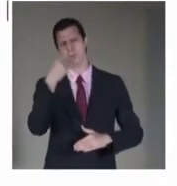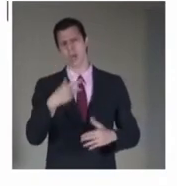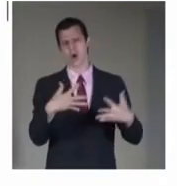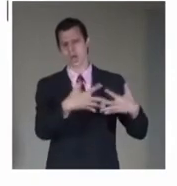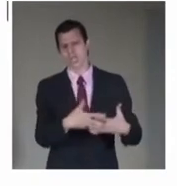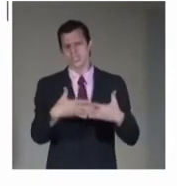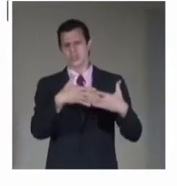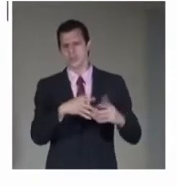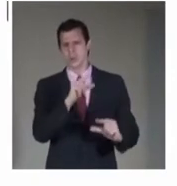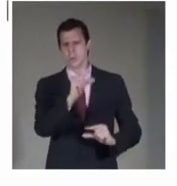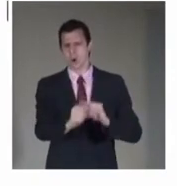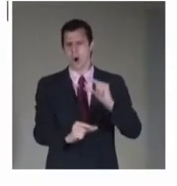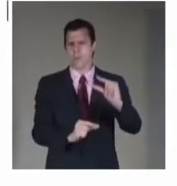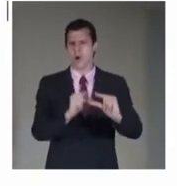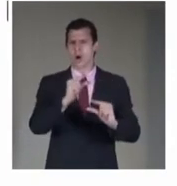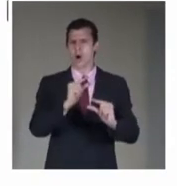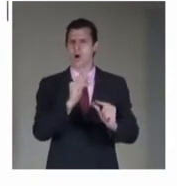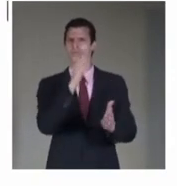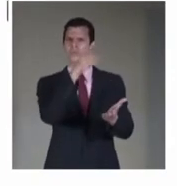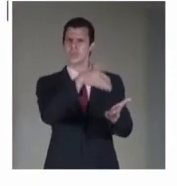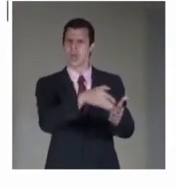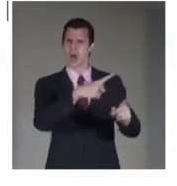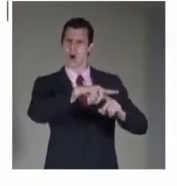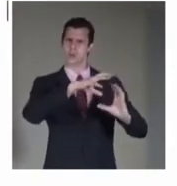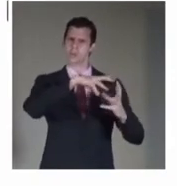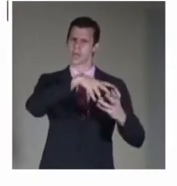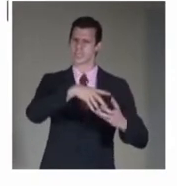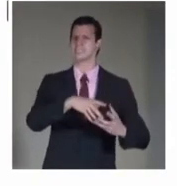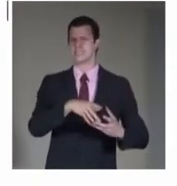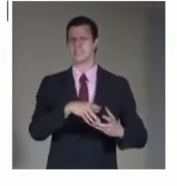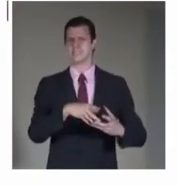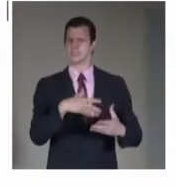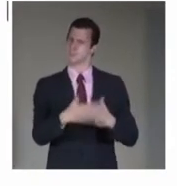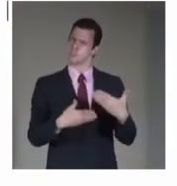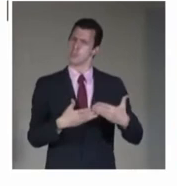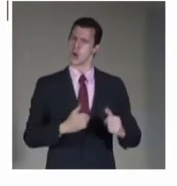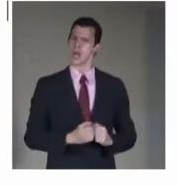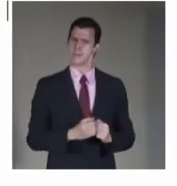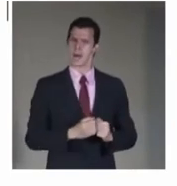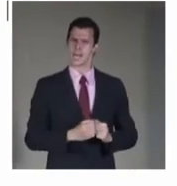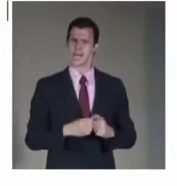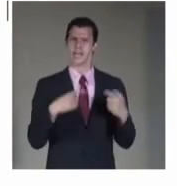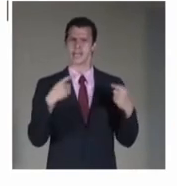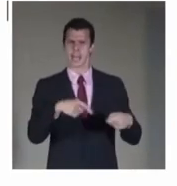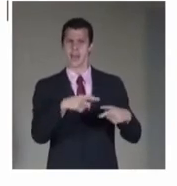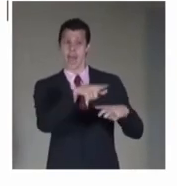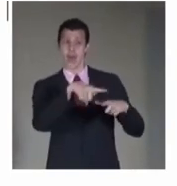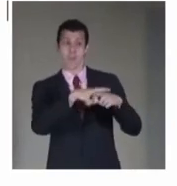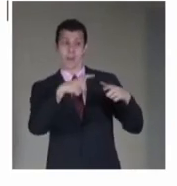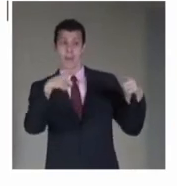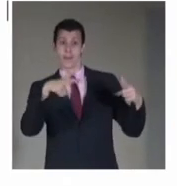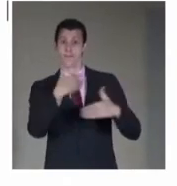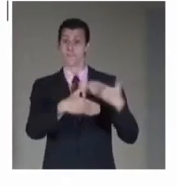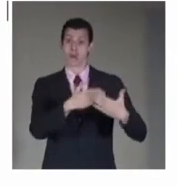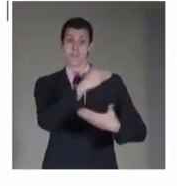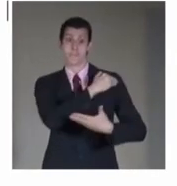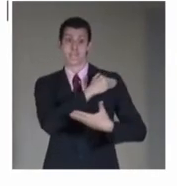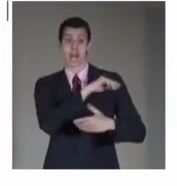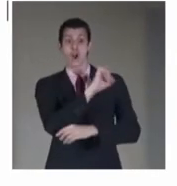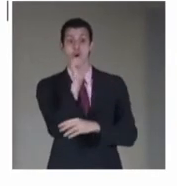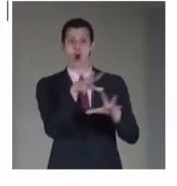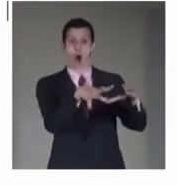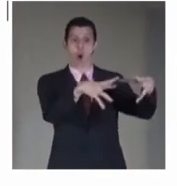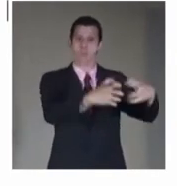representa una amenaza a los intereses rusos y requiere una respuesta de rusia el liderazgo político militar de